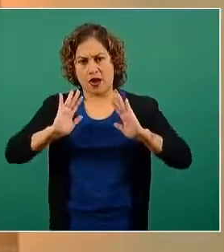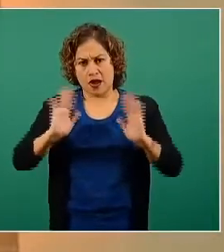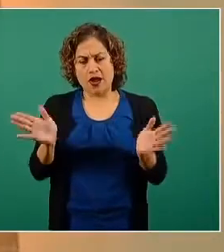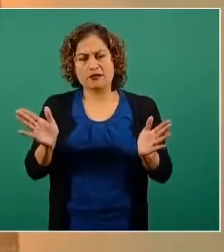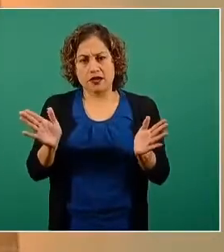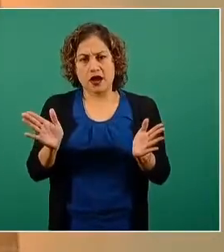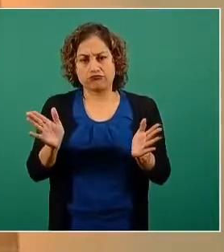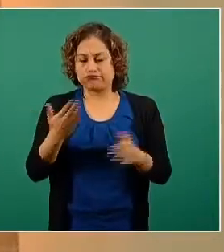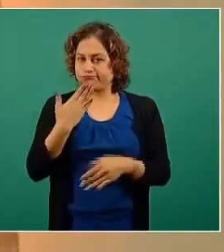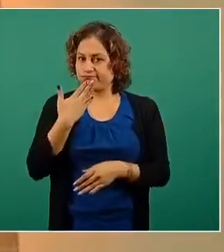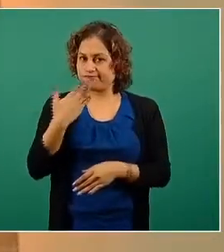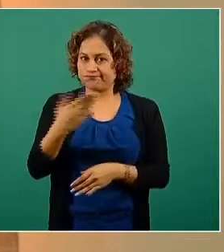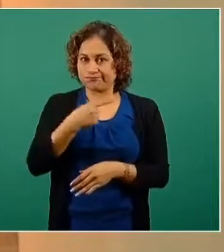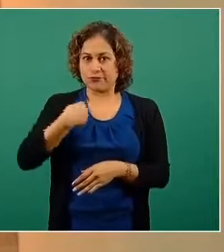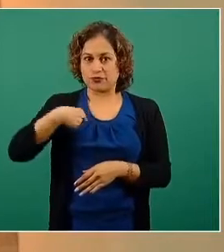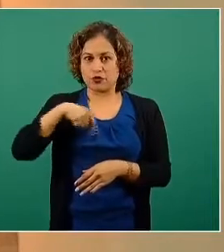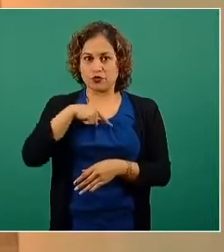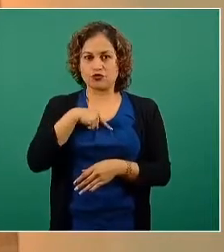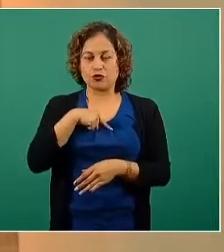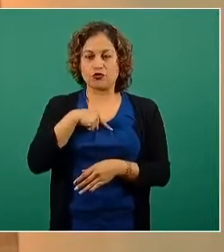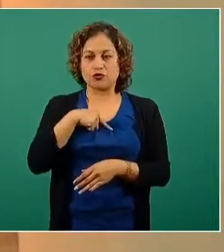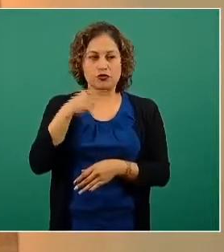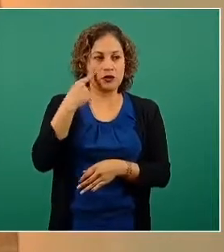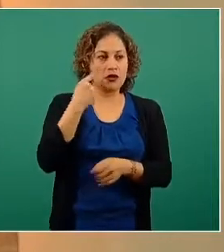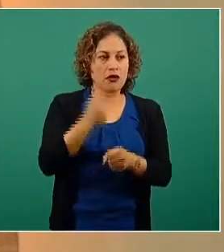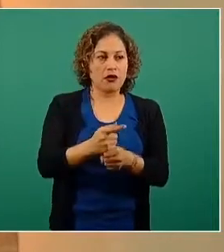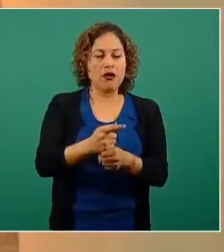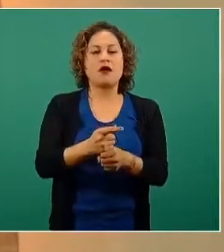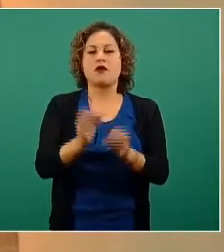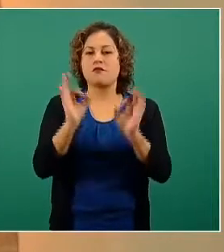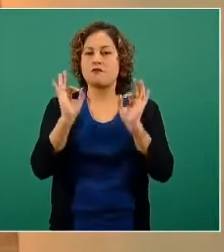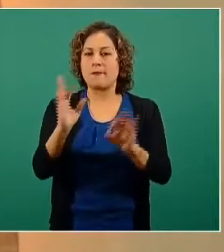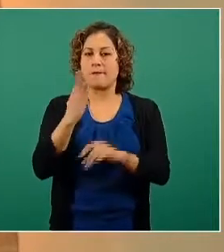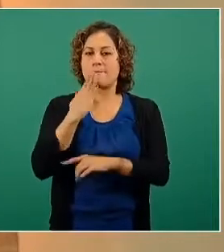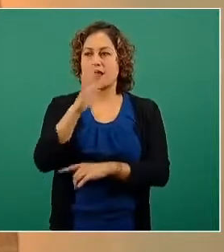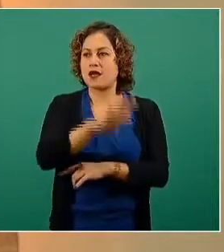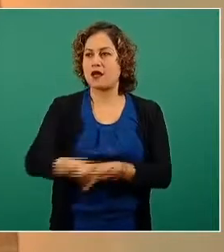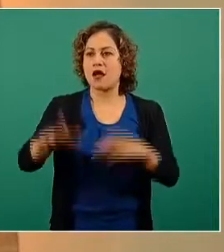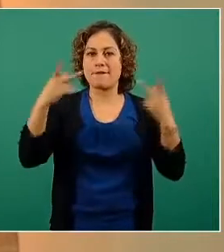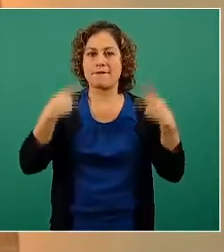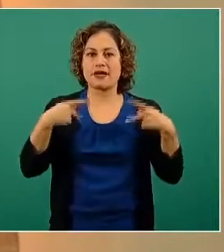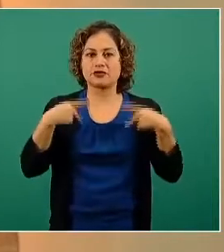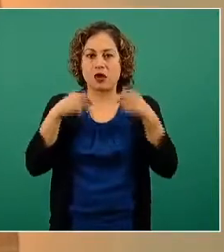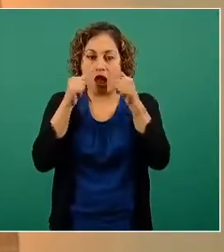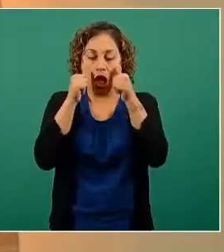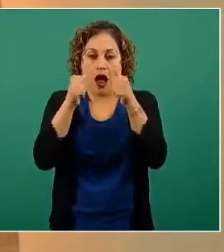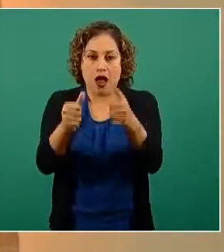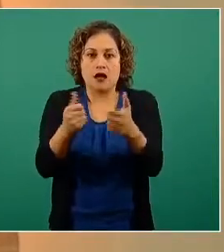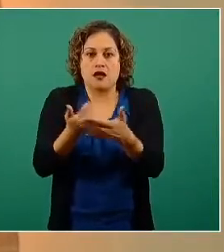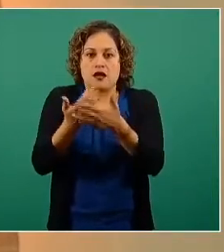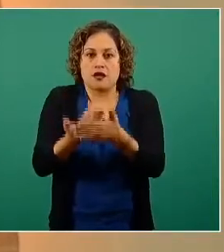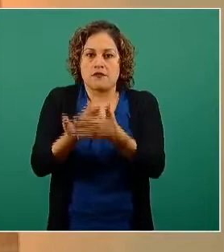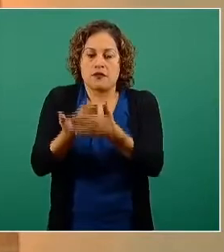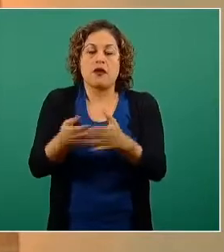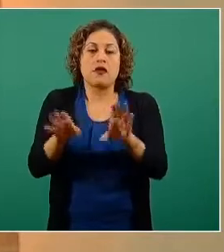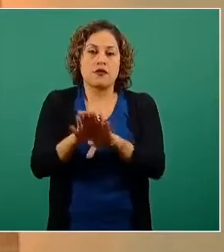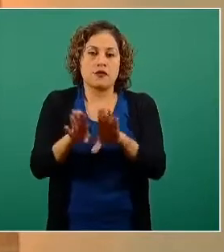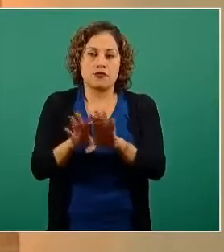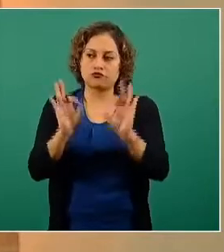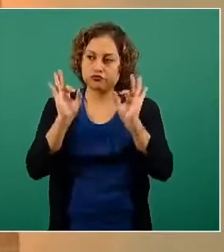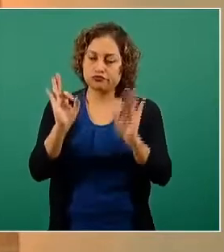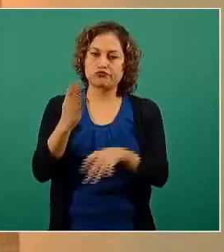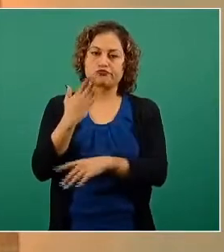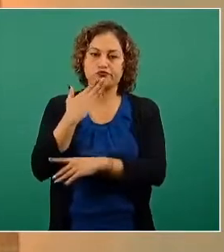porque significa que estamos muy atentos al registro de vacunación y que nuestra población está altamente interesada en poder